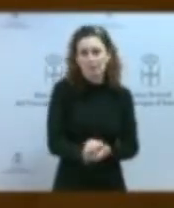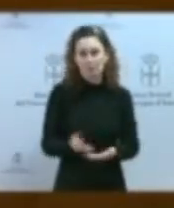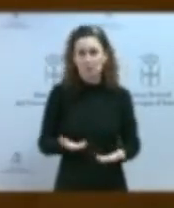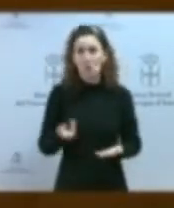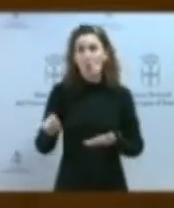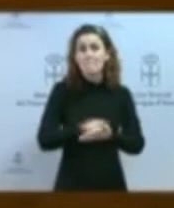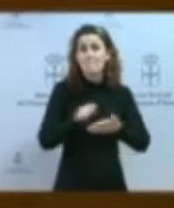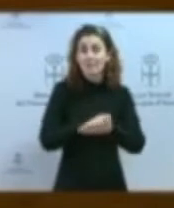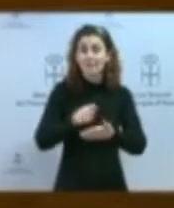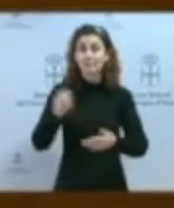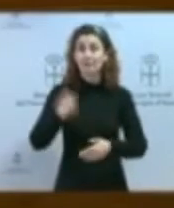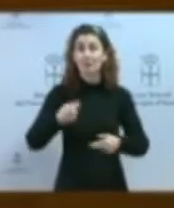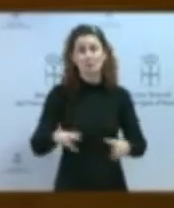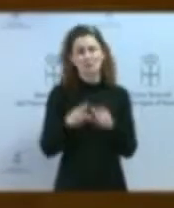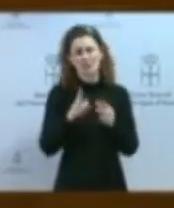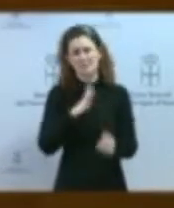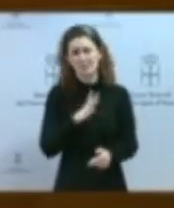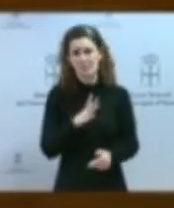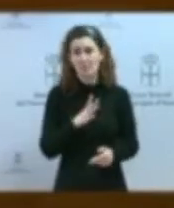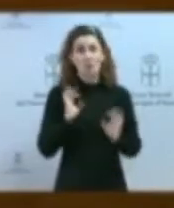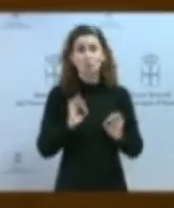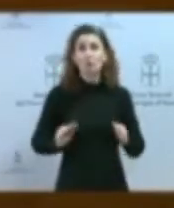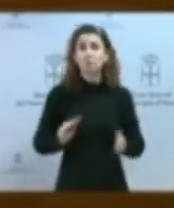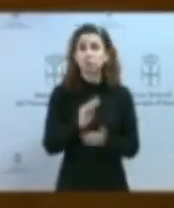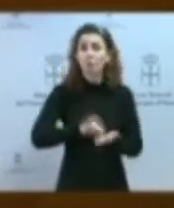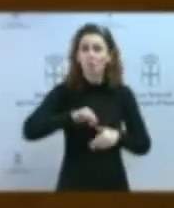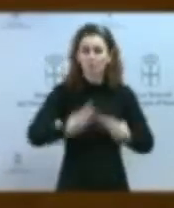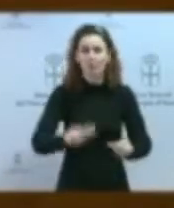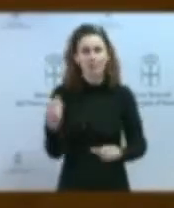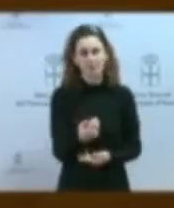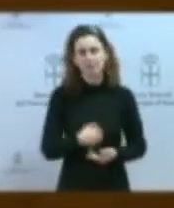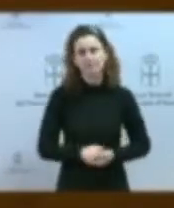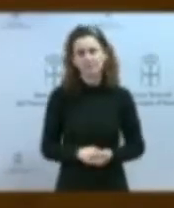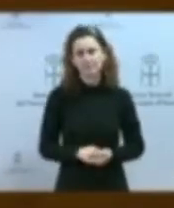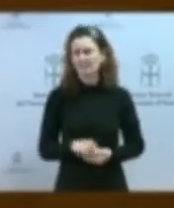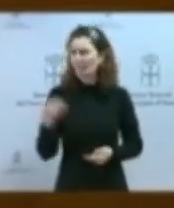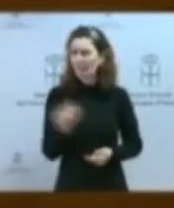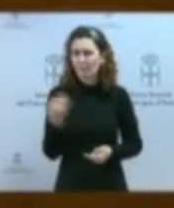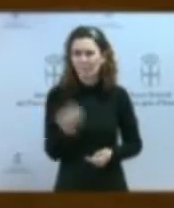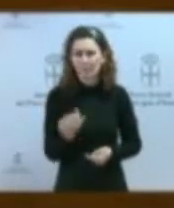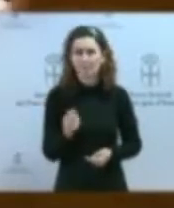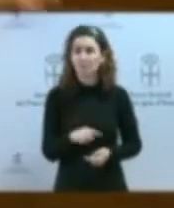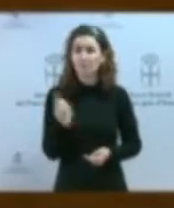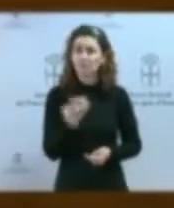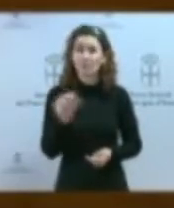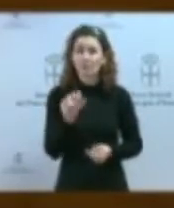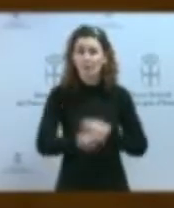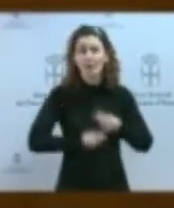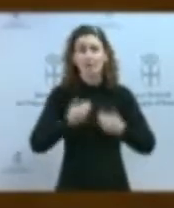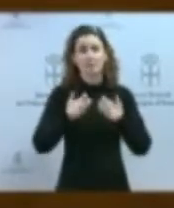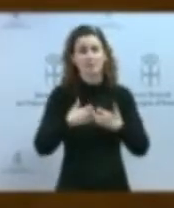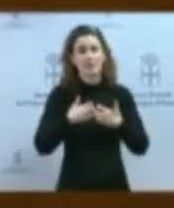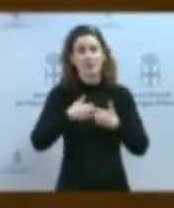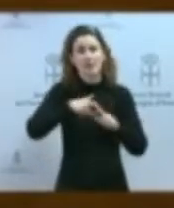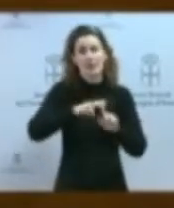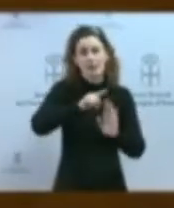ayudas tienen que ser inmediatas. Tienen que ser inmediatas. Y tenemos que establecer mecanismos que apoyen a nuestros autónomos, que